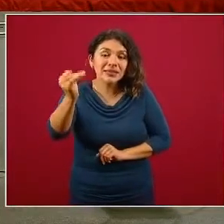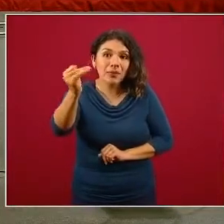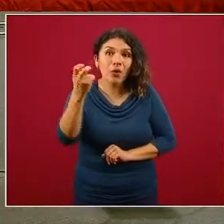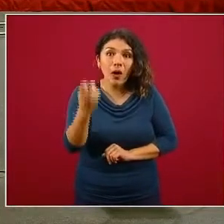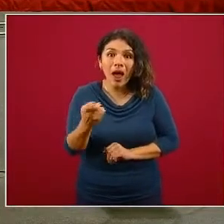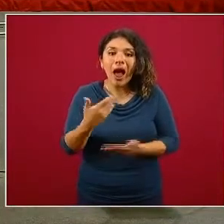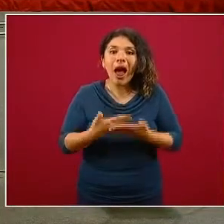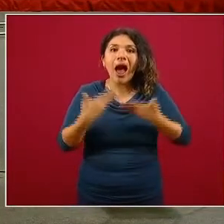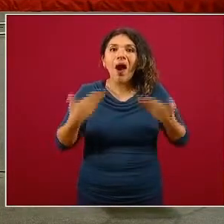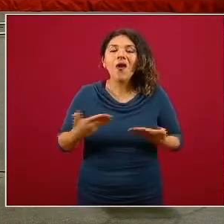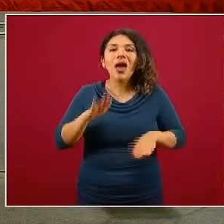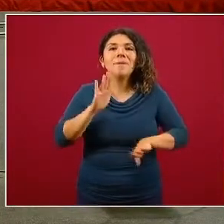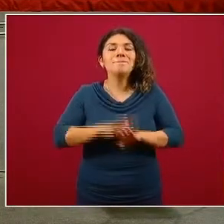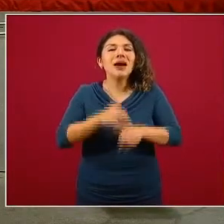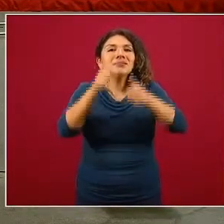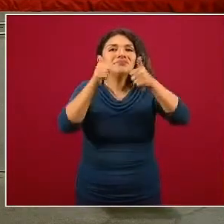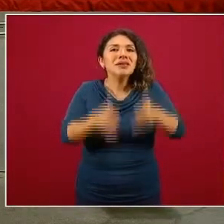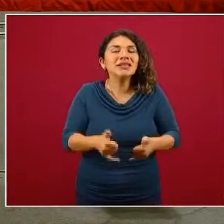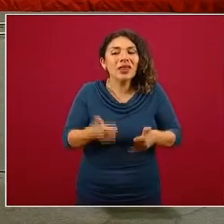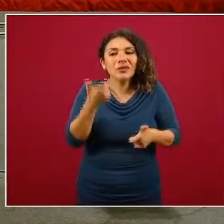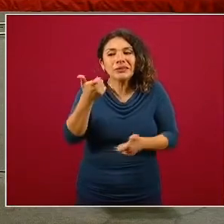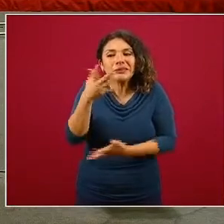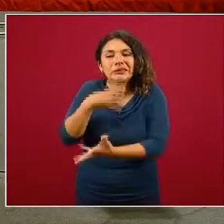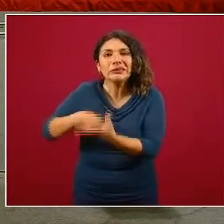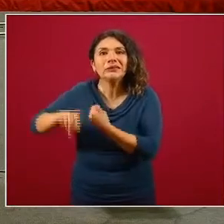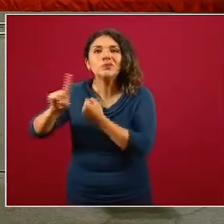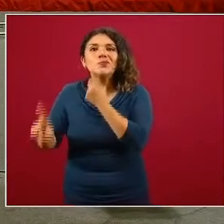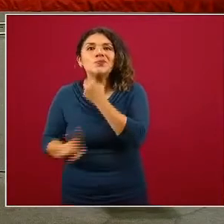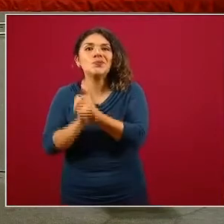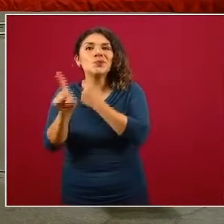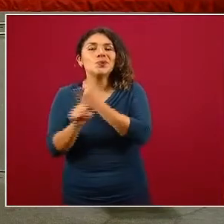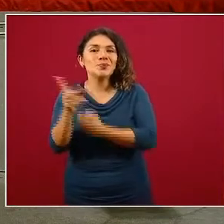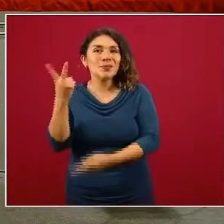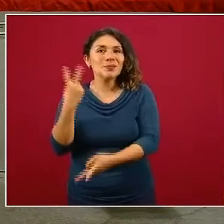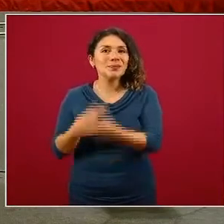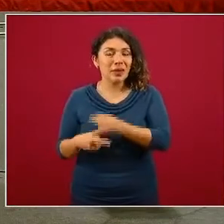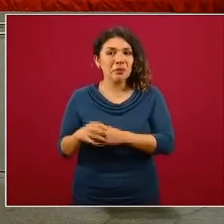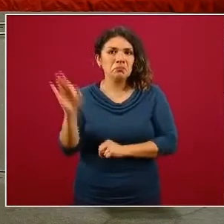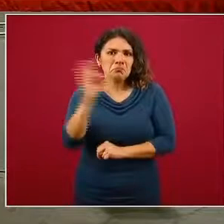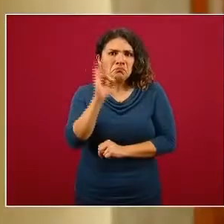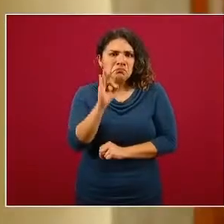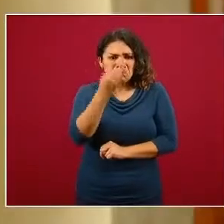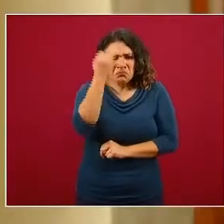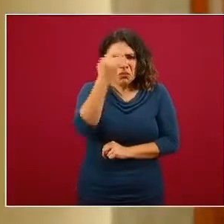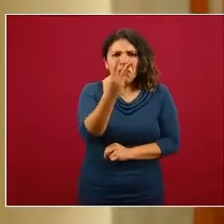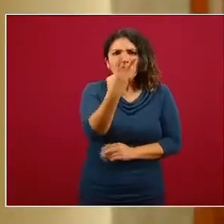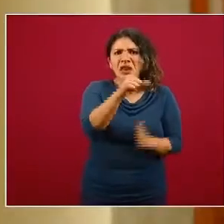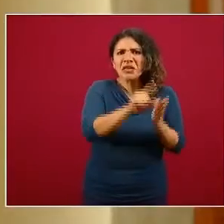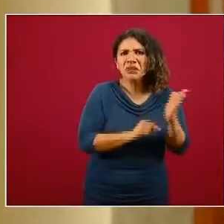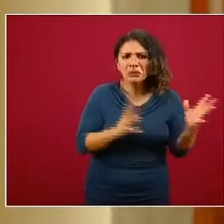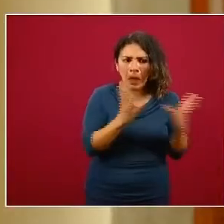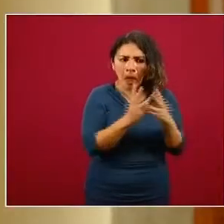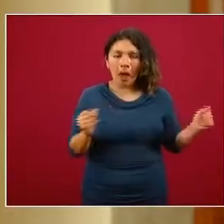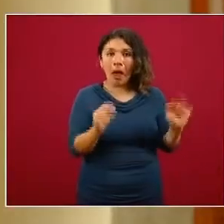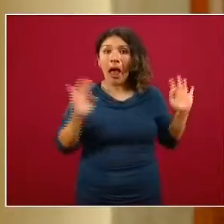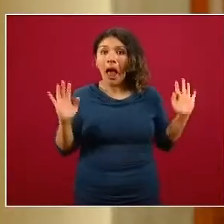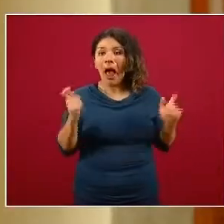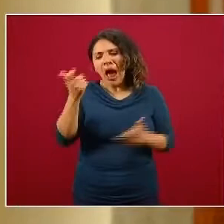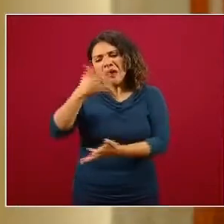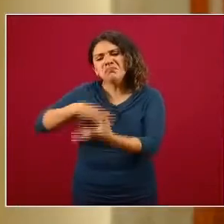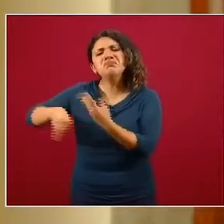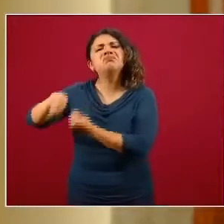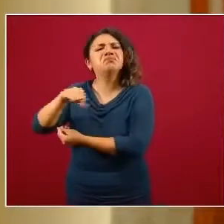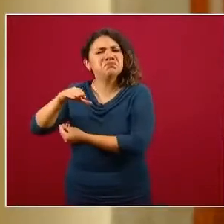empieza a tener una carga mayor sobre la parte económica. Si la epidemia hubiera durado 3 meses, la carga sobre la